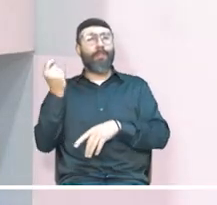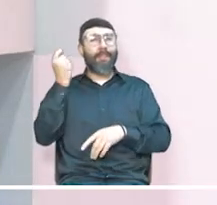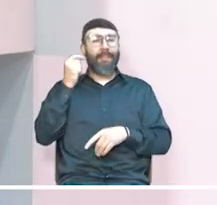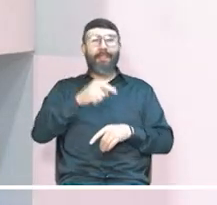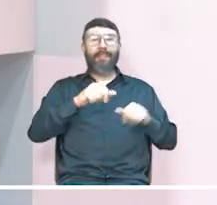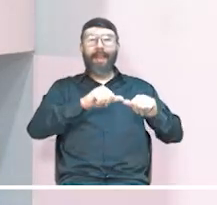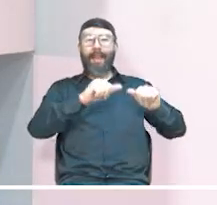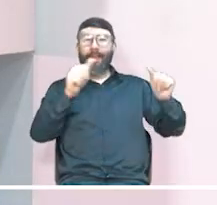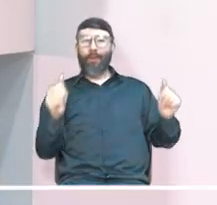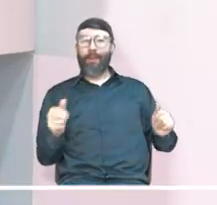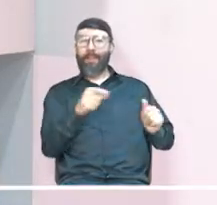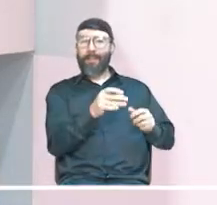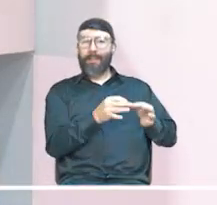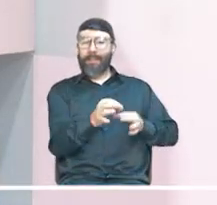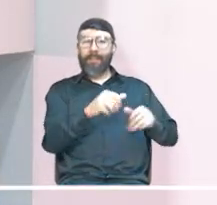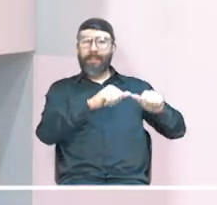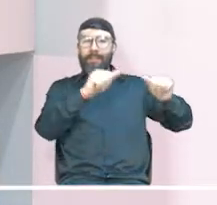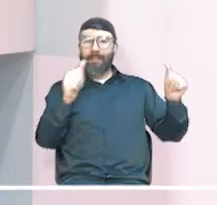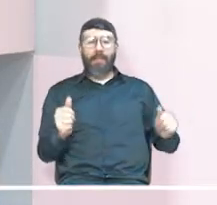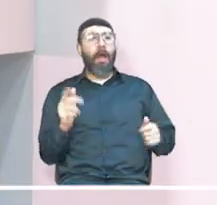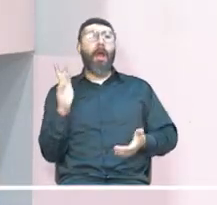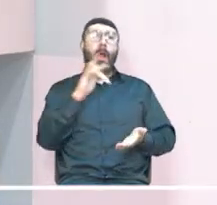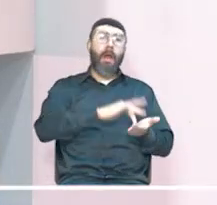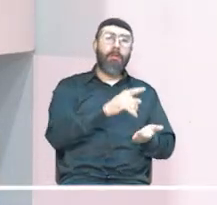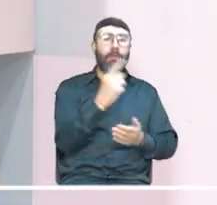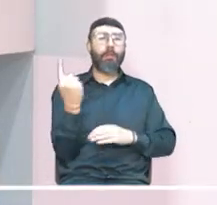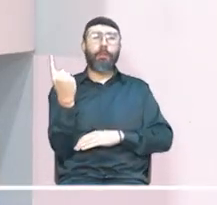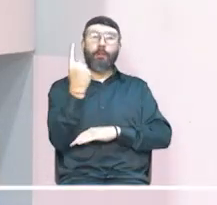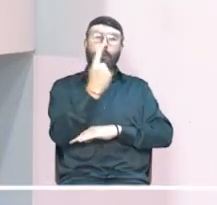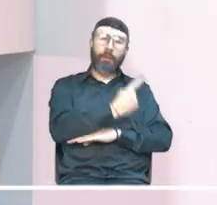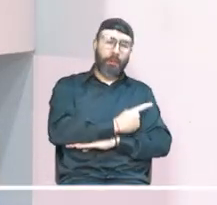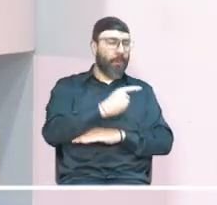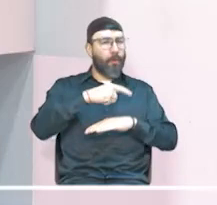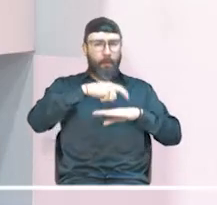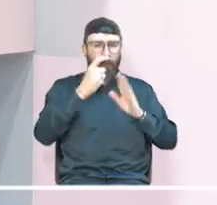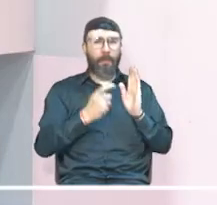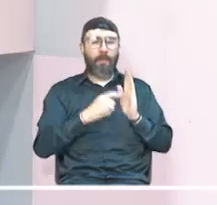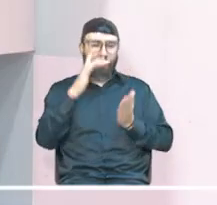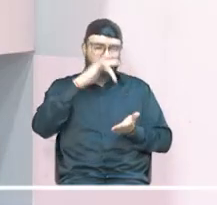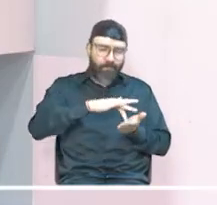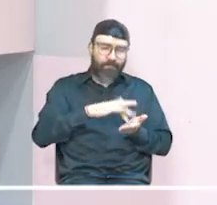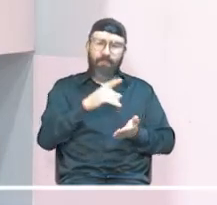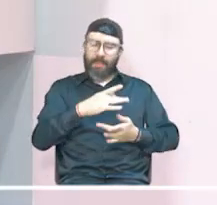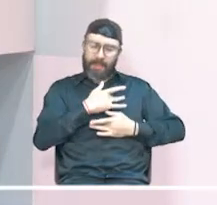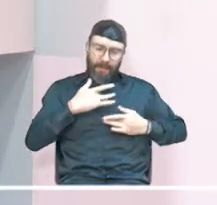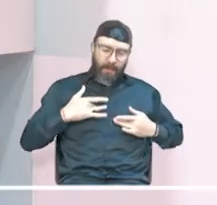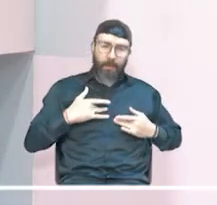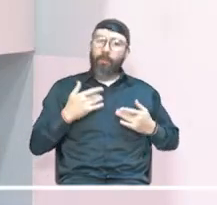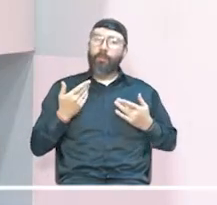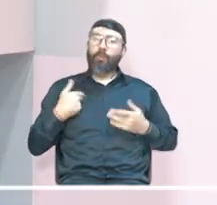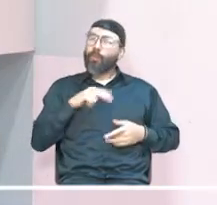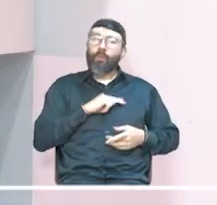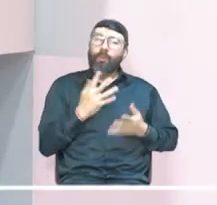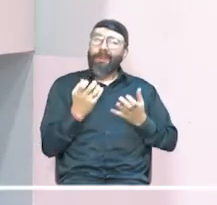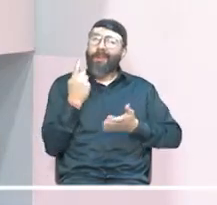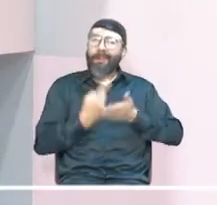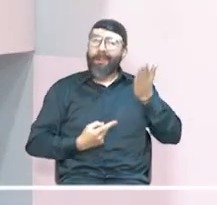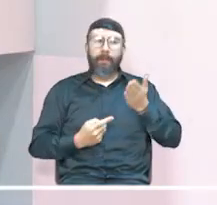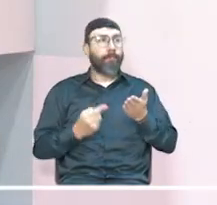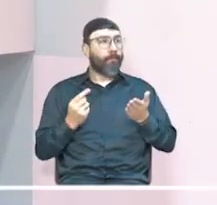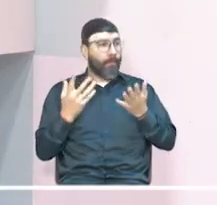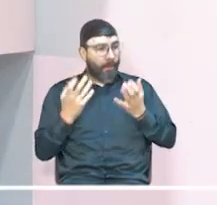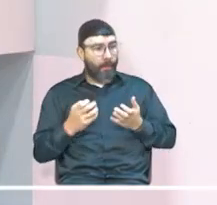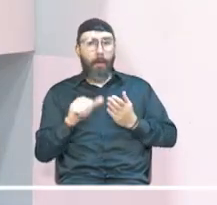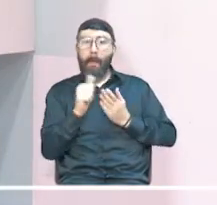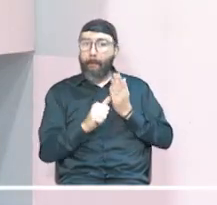En Anolaima estaban haciendo las pasadías, entonces les hemos dicho que nuestra intención es tener programas y